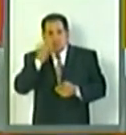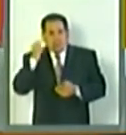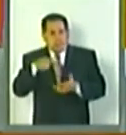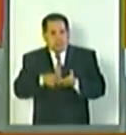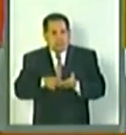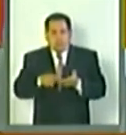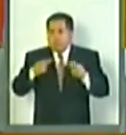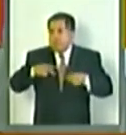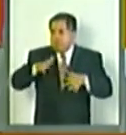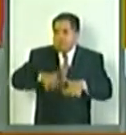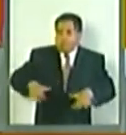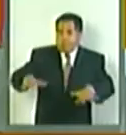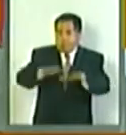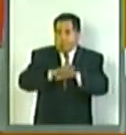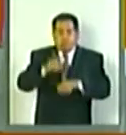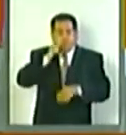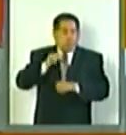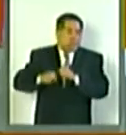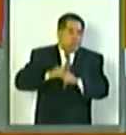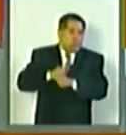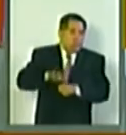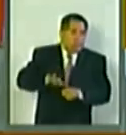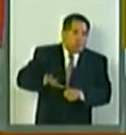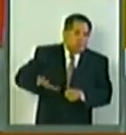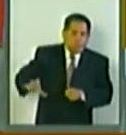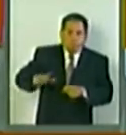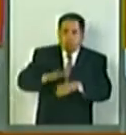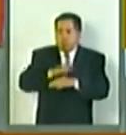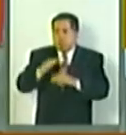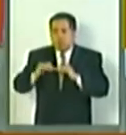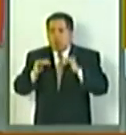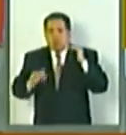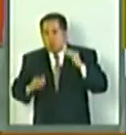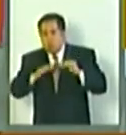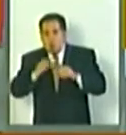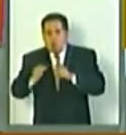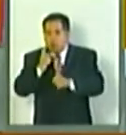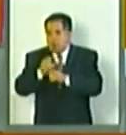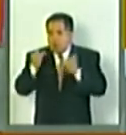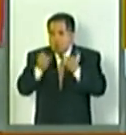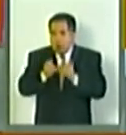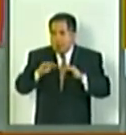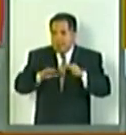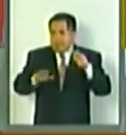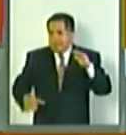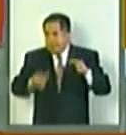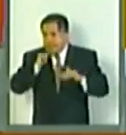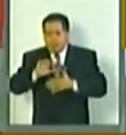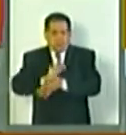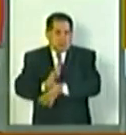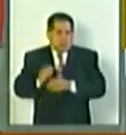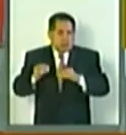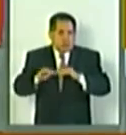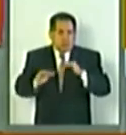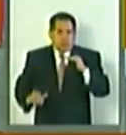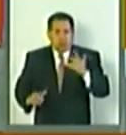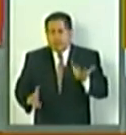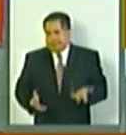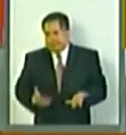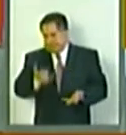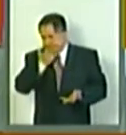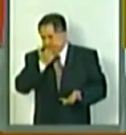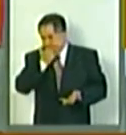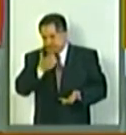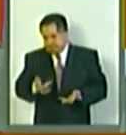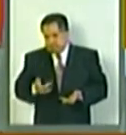en sociedades históricamente marcadas por la desigualdad de oportunidades y la discriminación, el resultado